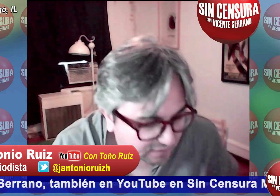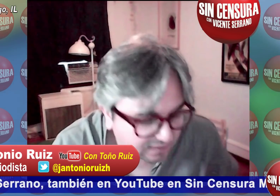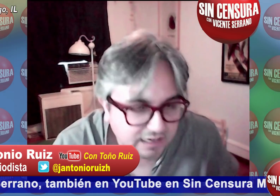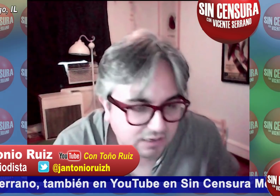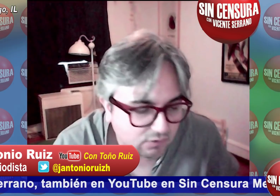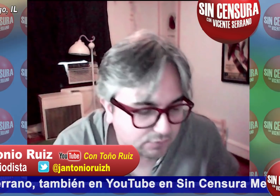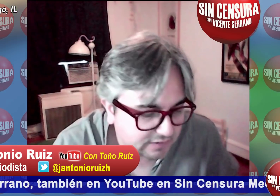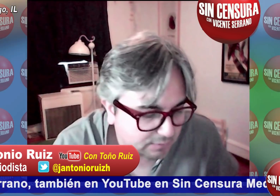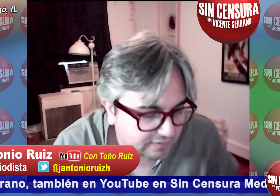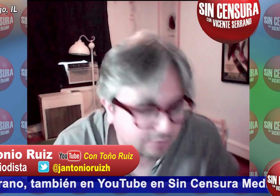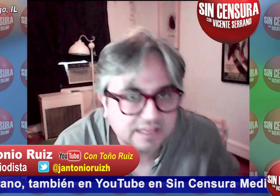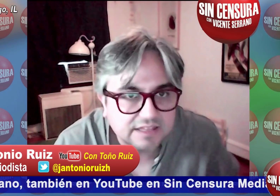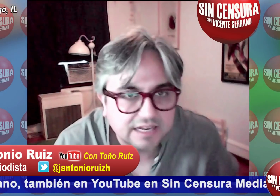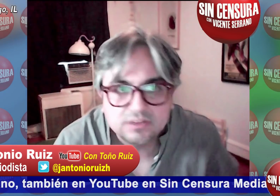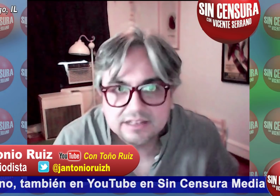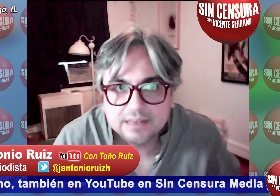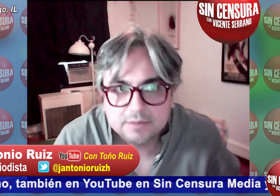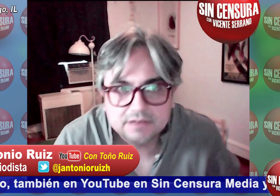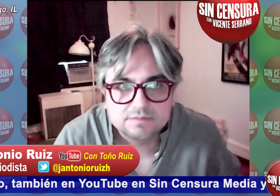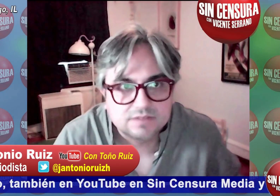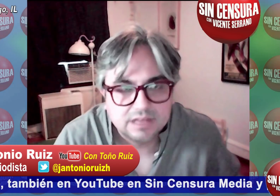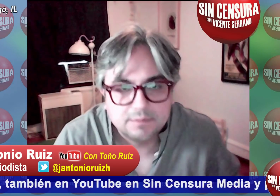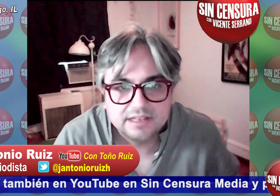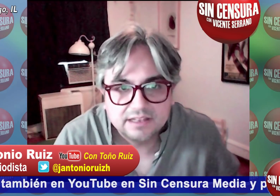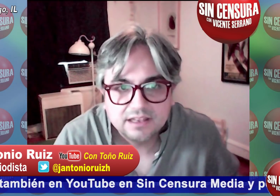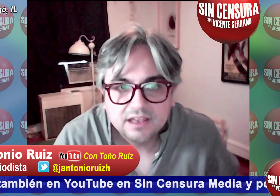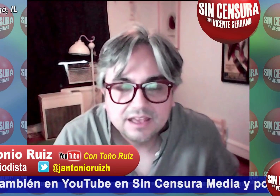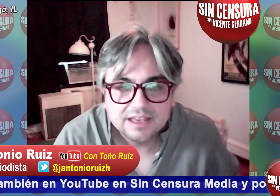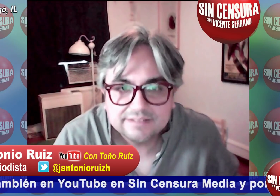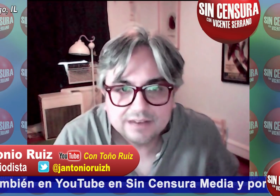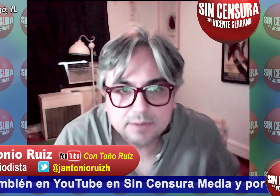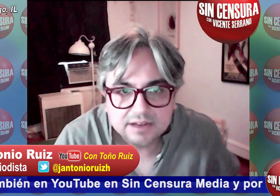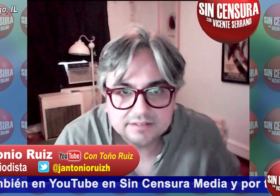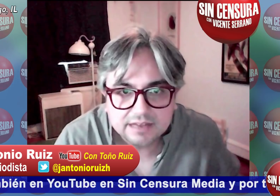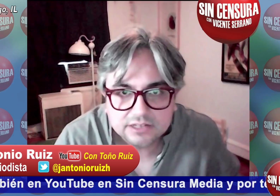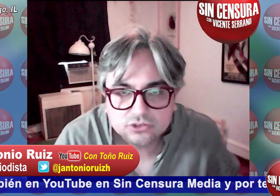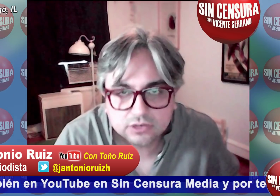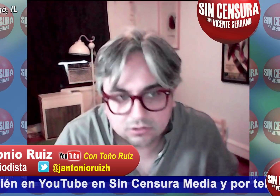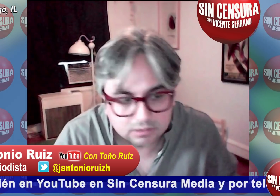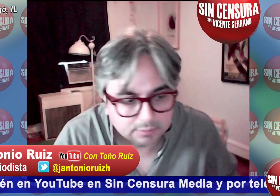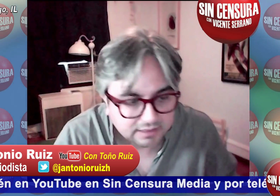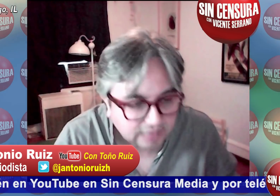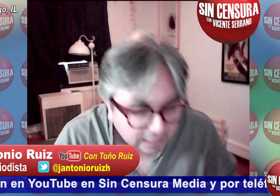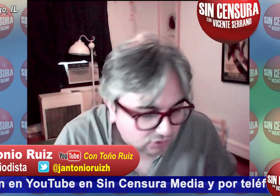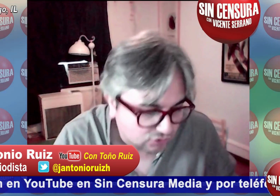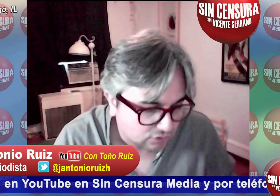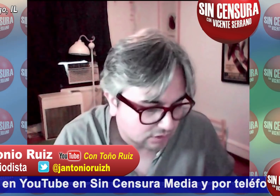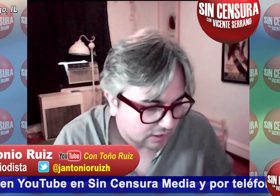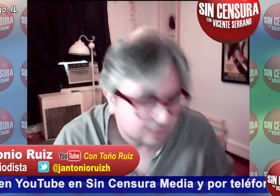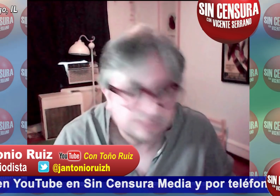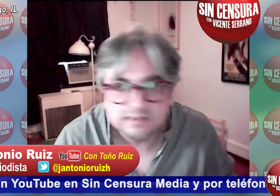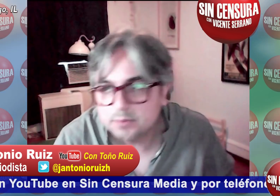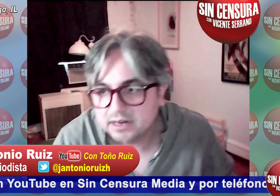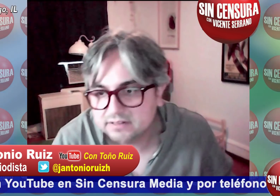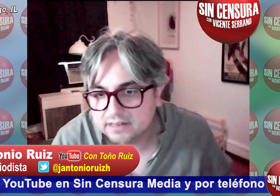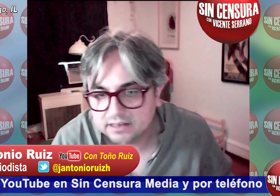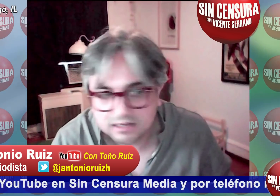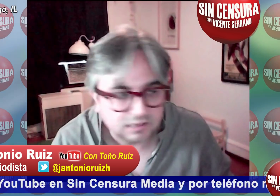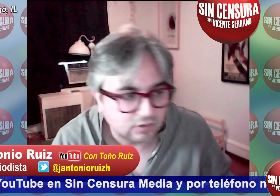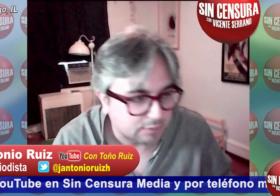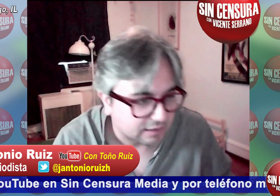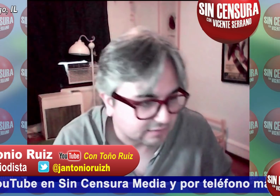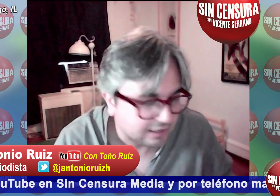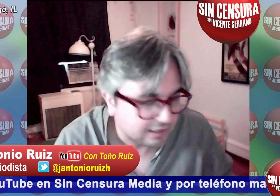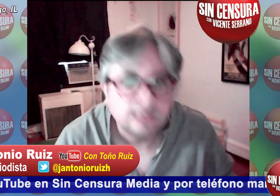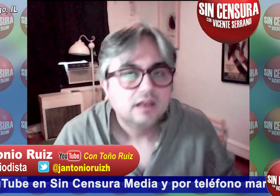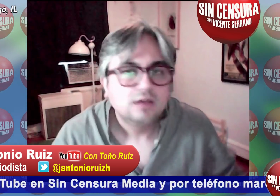lo plantea en la conferencia de prensa mañanera. No quiere saber, a ver qué sí le parece al Lencho y qué no le parece al Lencho, qué sí le parece al INE y qué